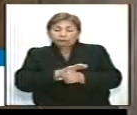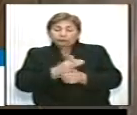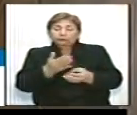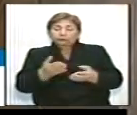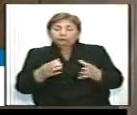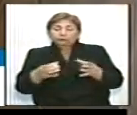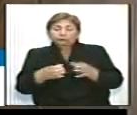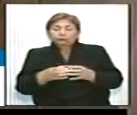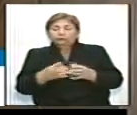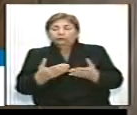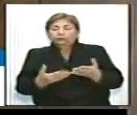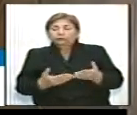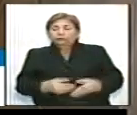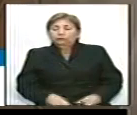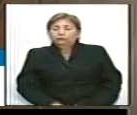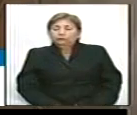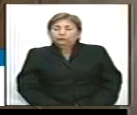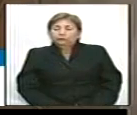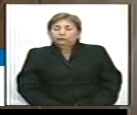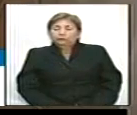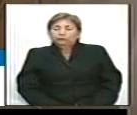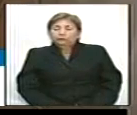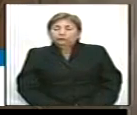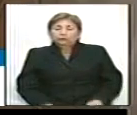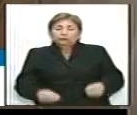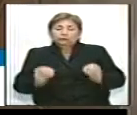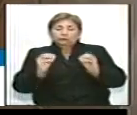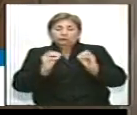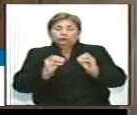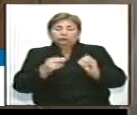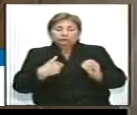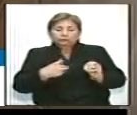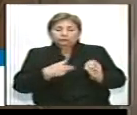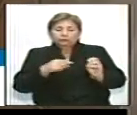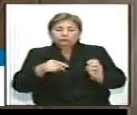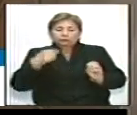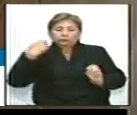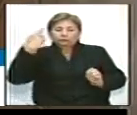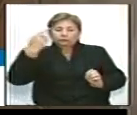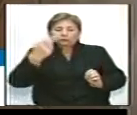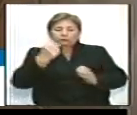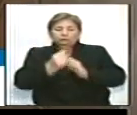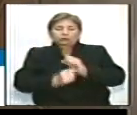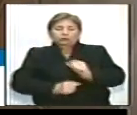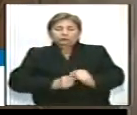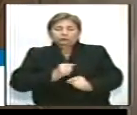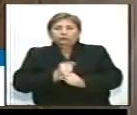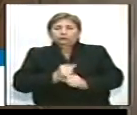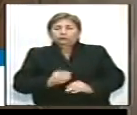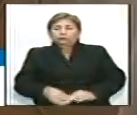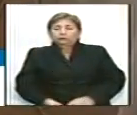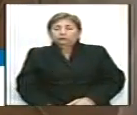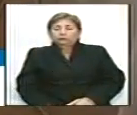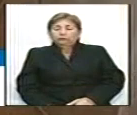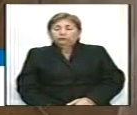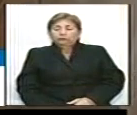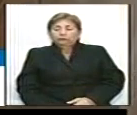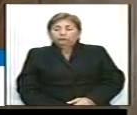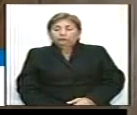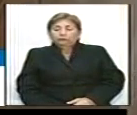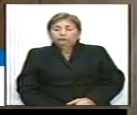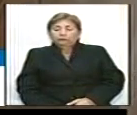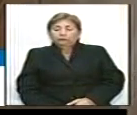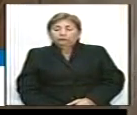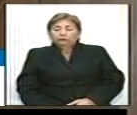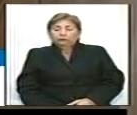comisión vamos a ponernos para este próximo año. Creo además,